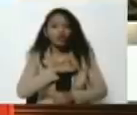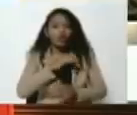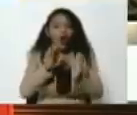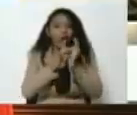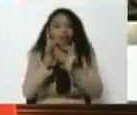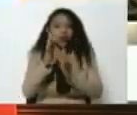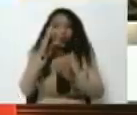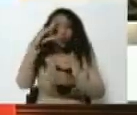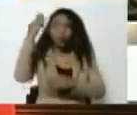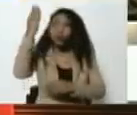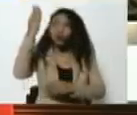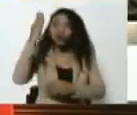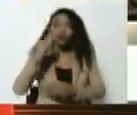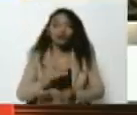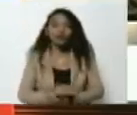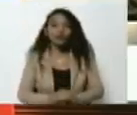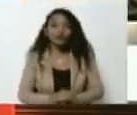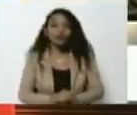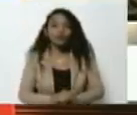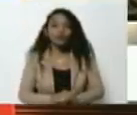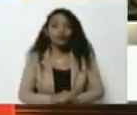Jesucristo Redentor.